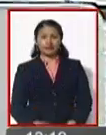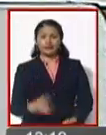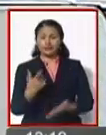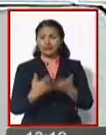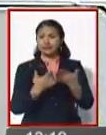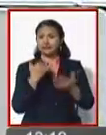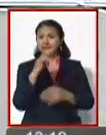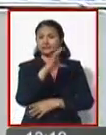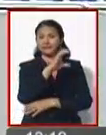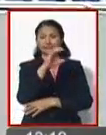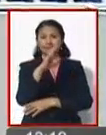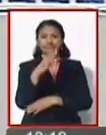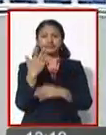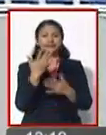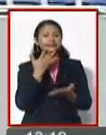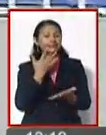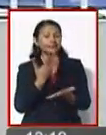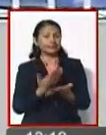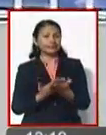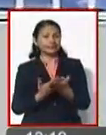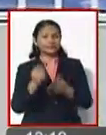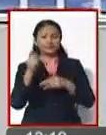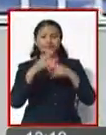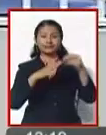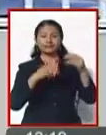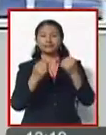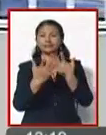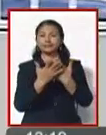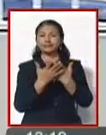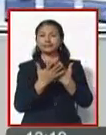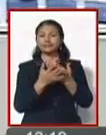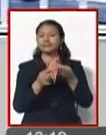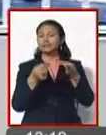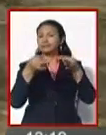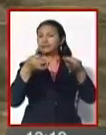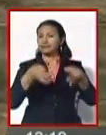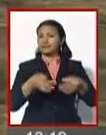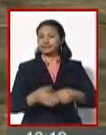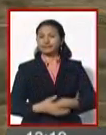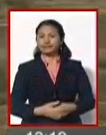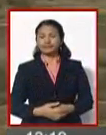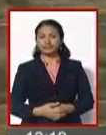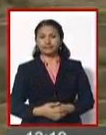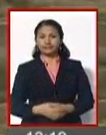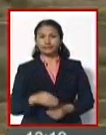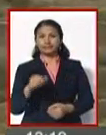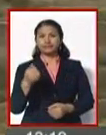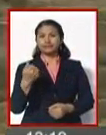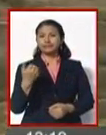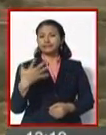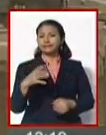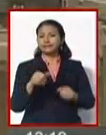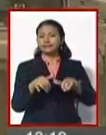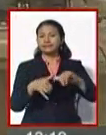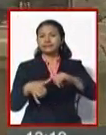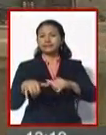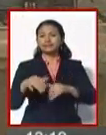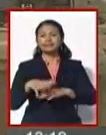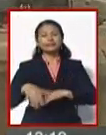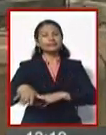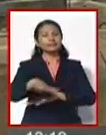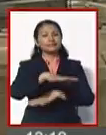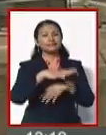¿Qué sucede en Cochabamba? Hay propuestas para construir una cárcel modelo. En 15 hectáreas de terreno se emplazaría un